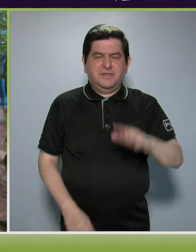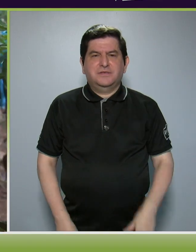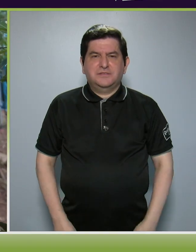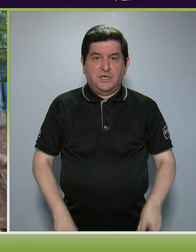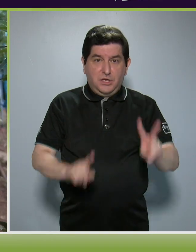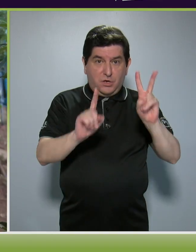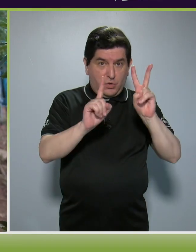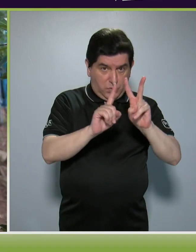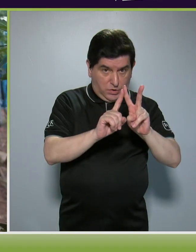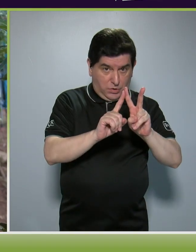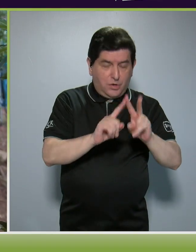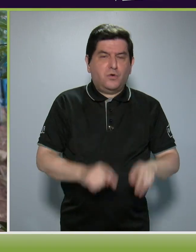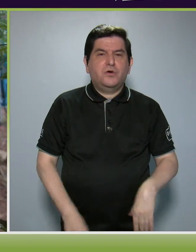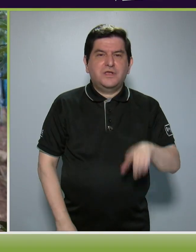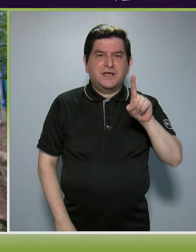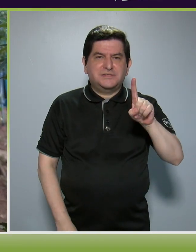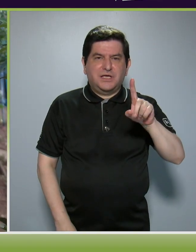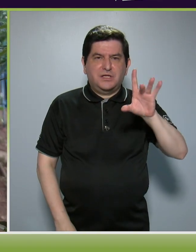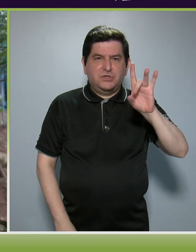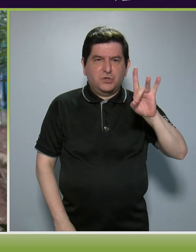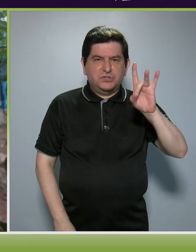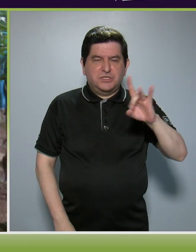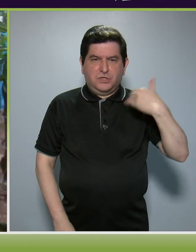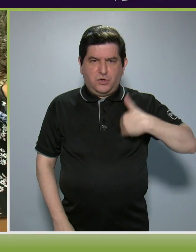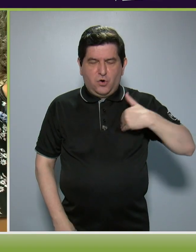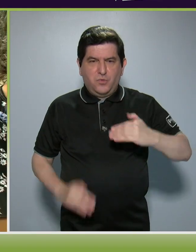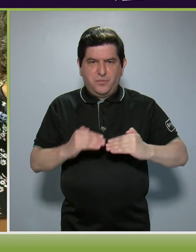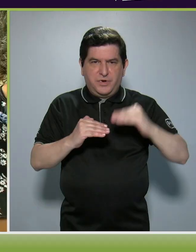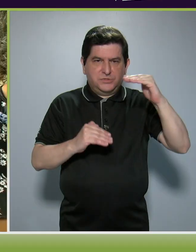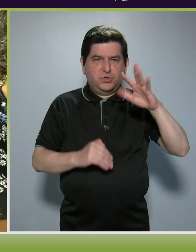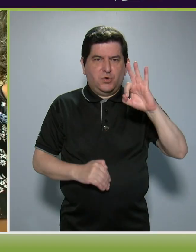Nicoya habrá 188 hombres mayores